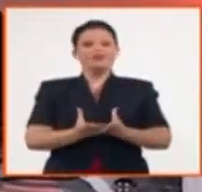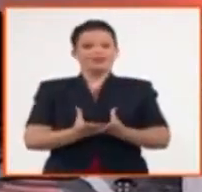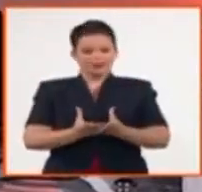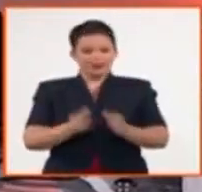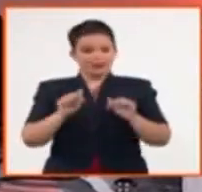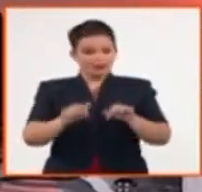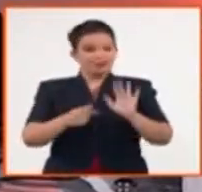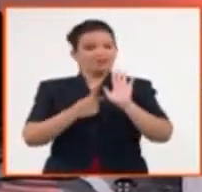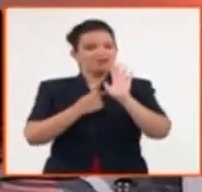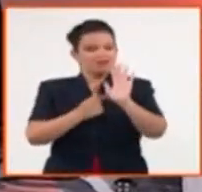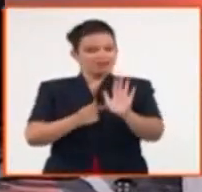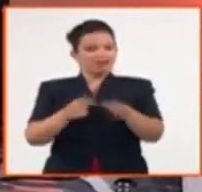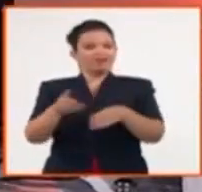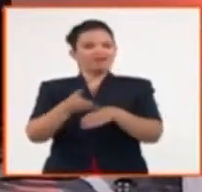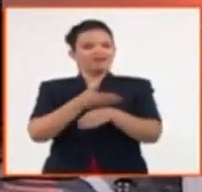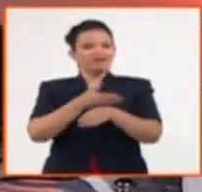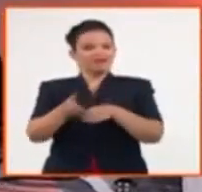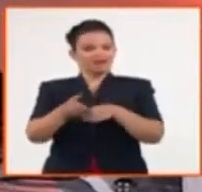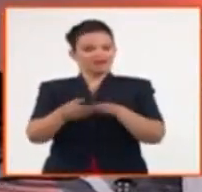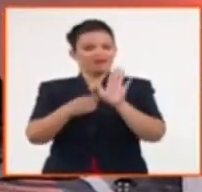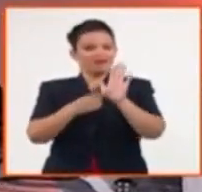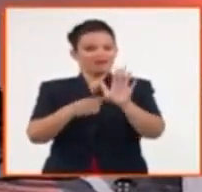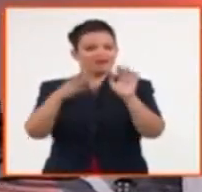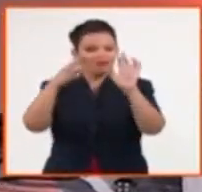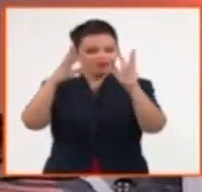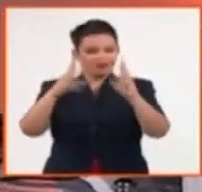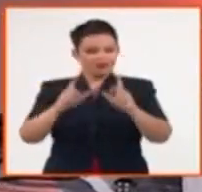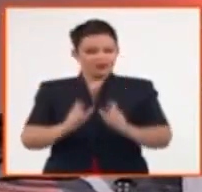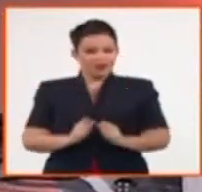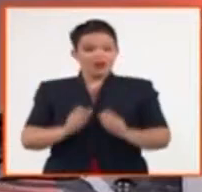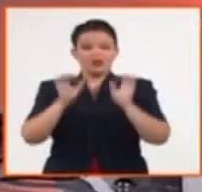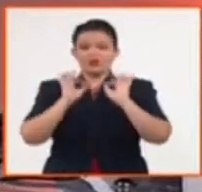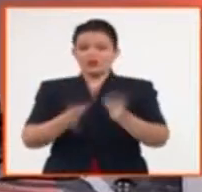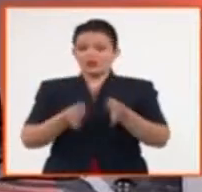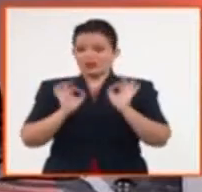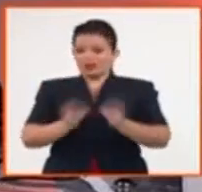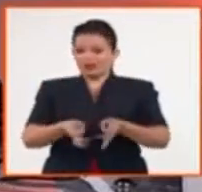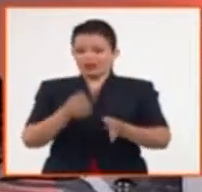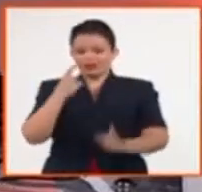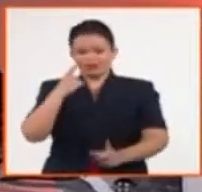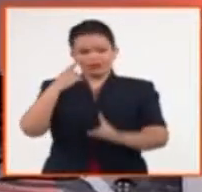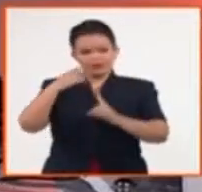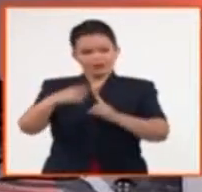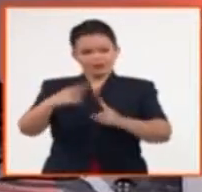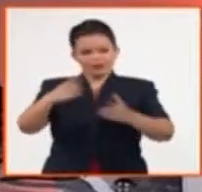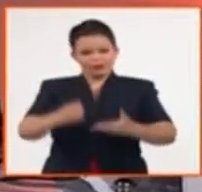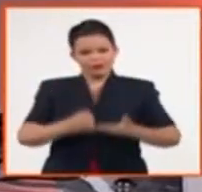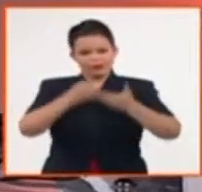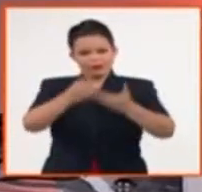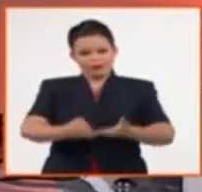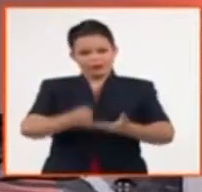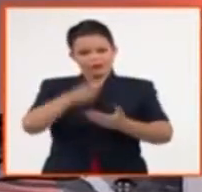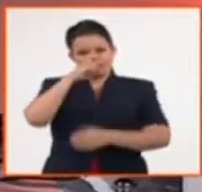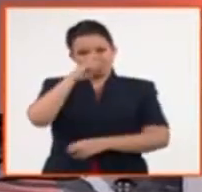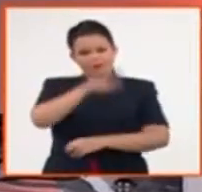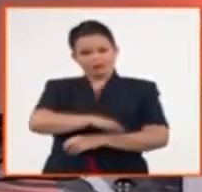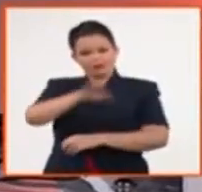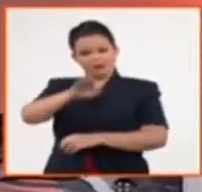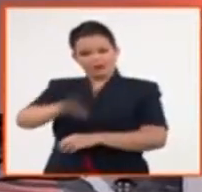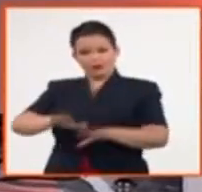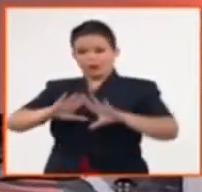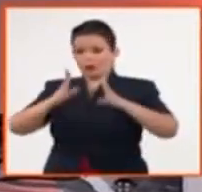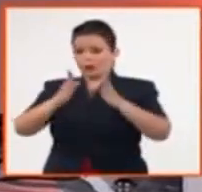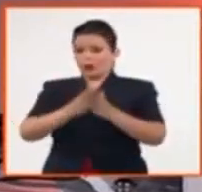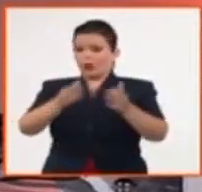trabajada milímetro a milímetro, pues en búsqueda de que sea una campaña bien organizada y que llegue a cada uno